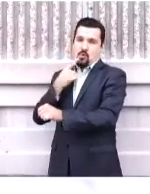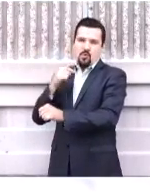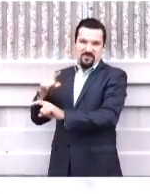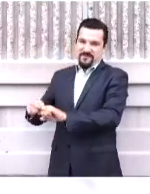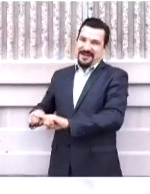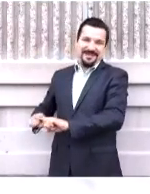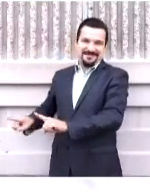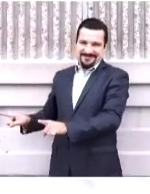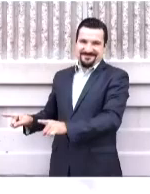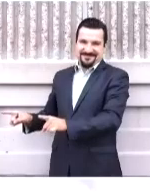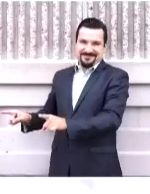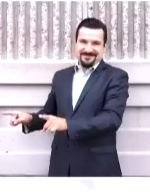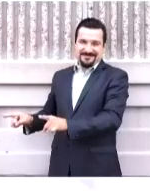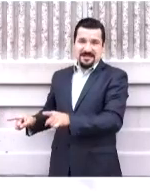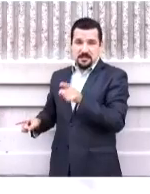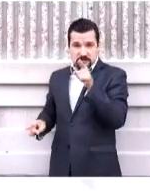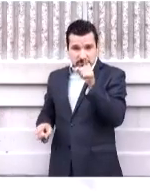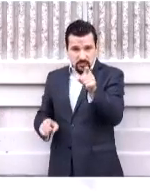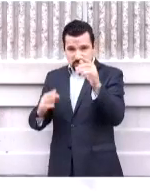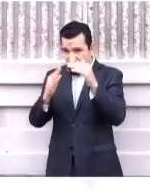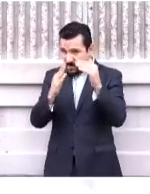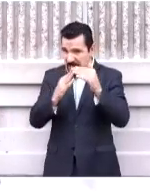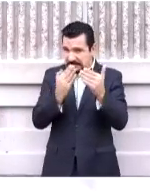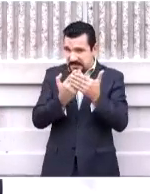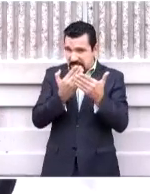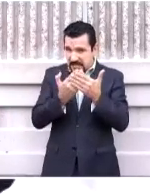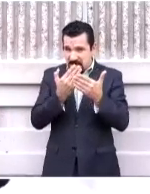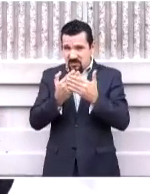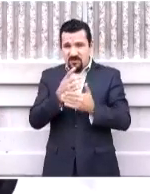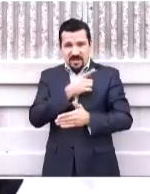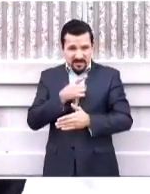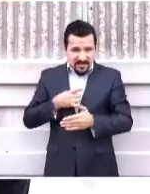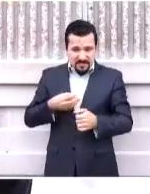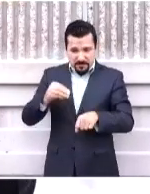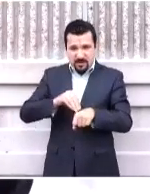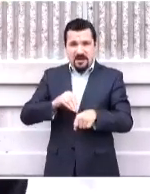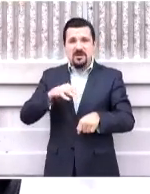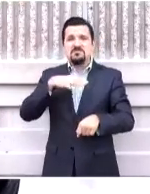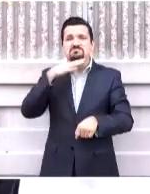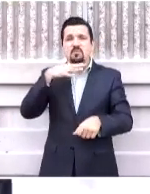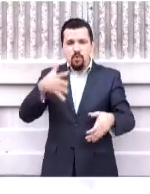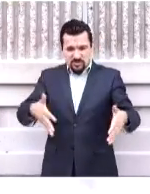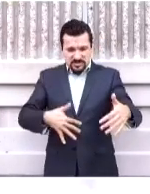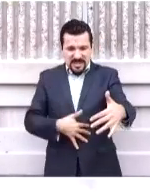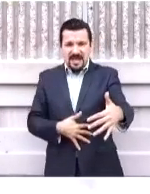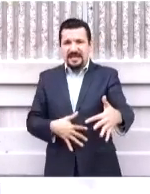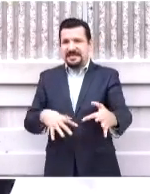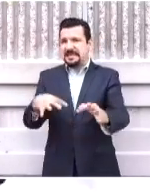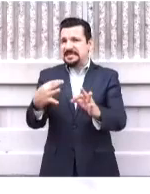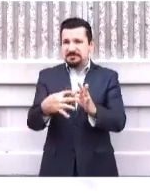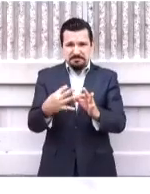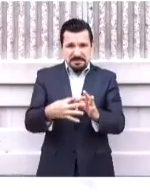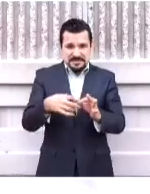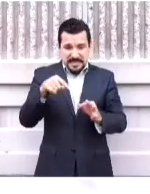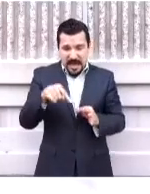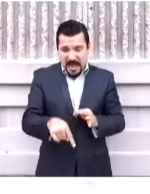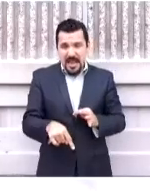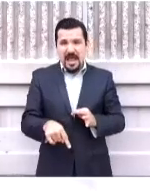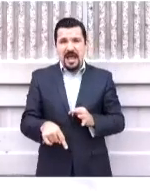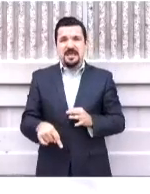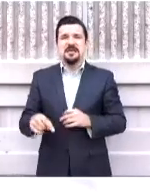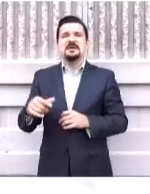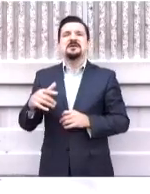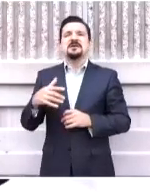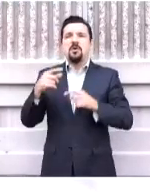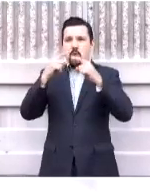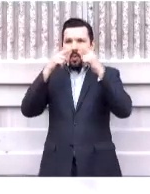ejemplo, en estos momentos de la pandemia, tengamos una bolsa específica, un bote específico en donde dispongamos